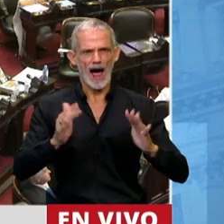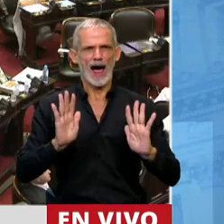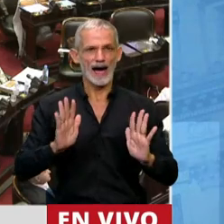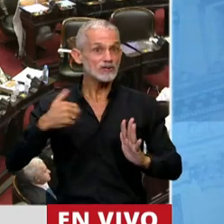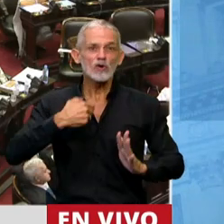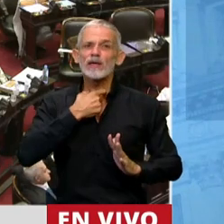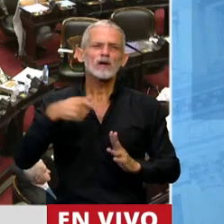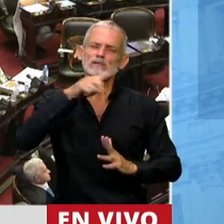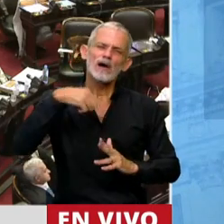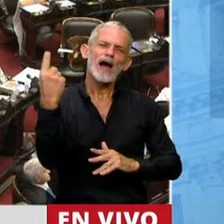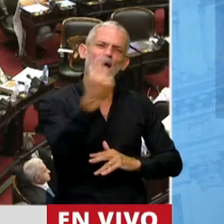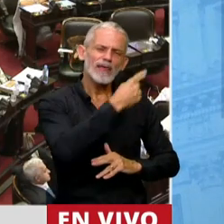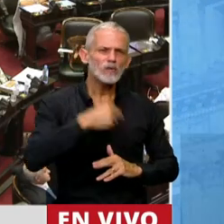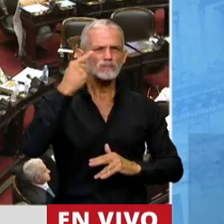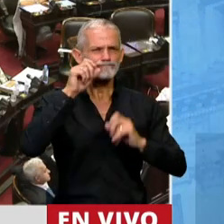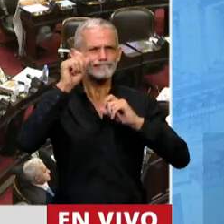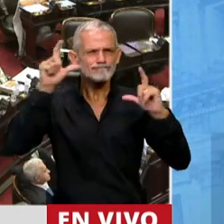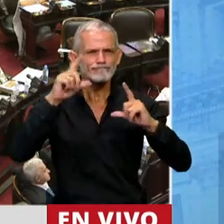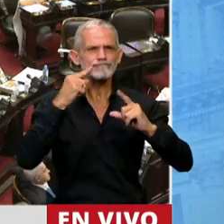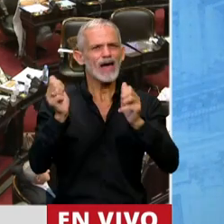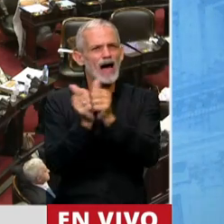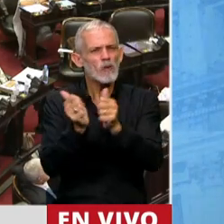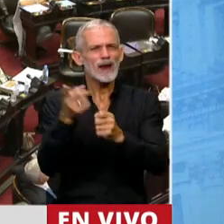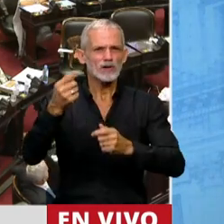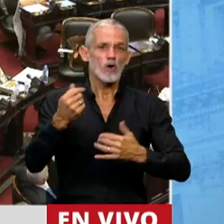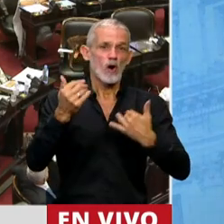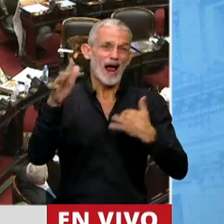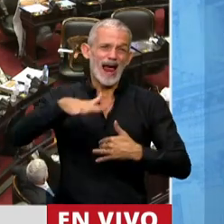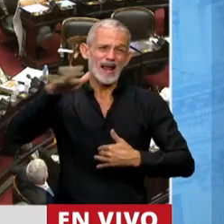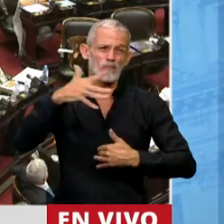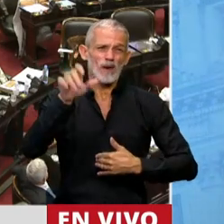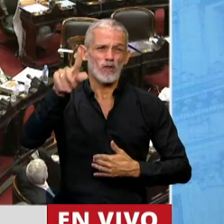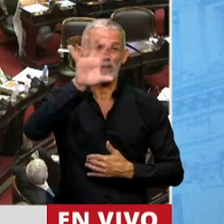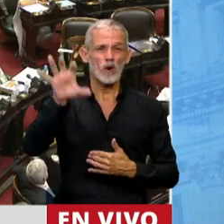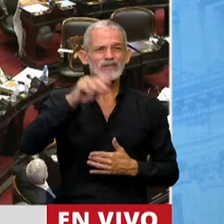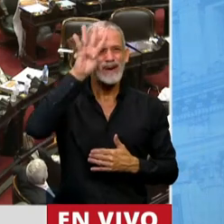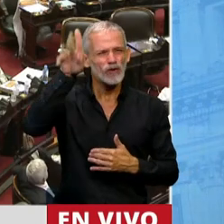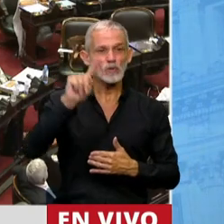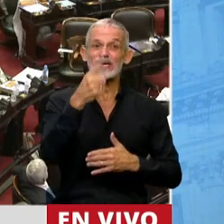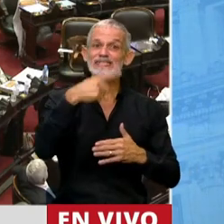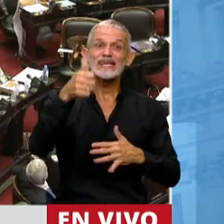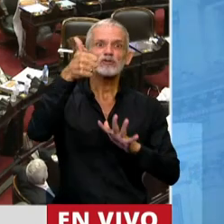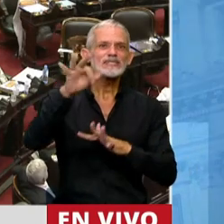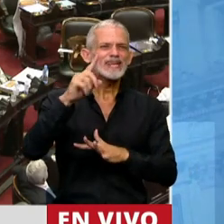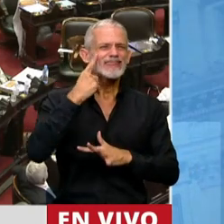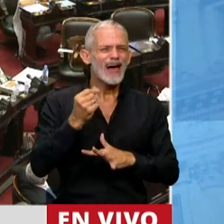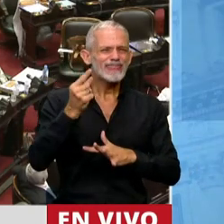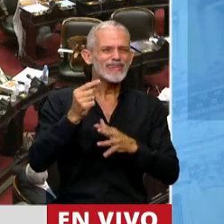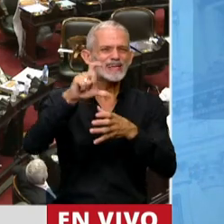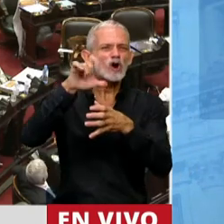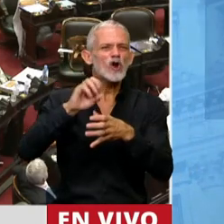que despertemos y que acompañemos juntos al pueblo sufriente de Formosa. 160 días Clorinda